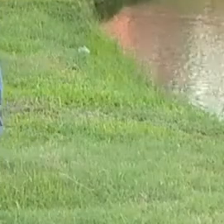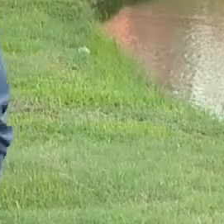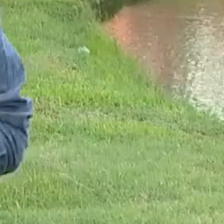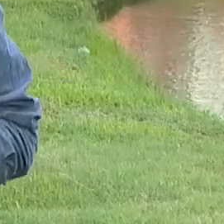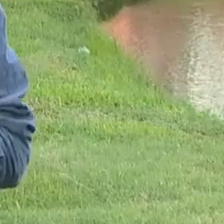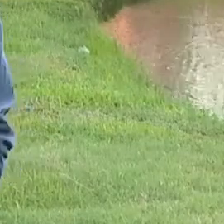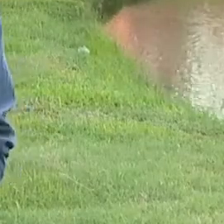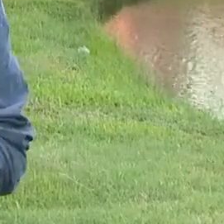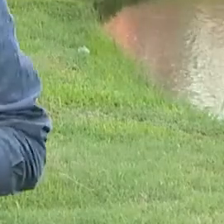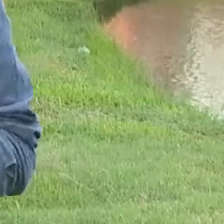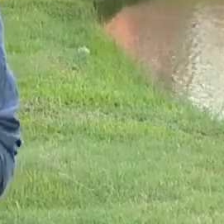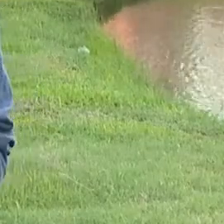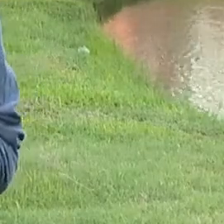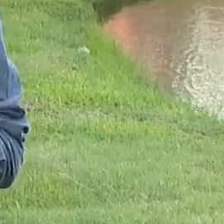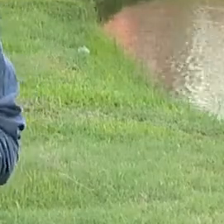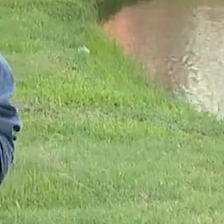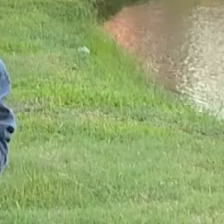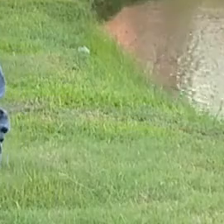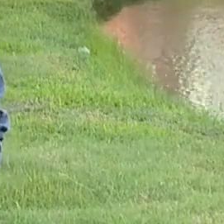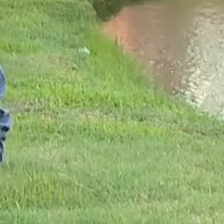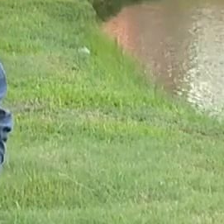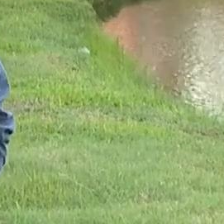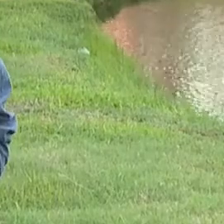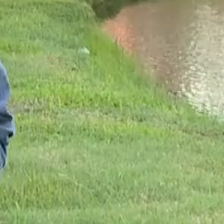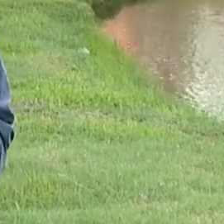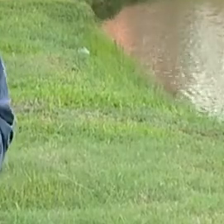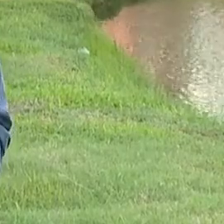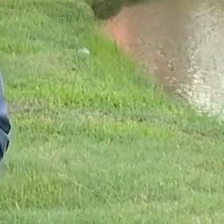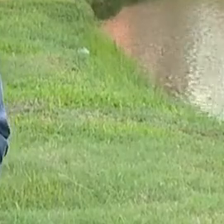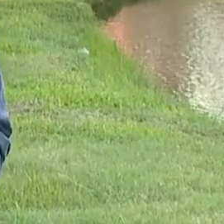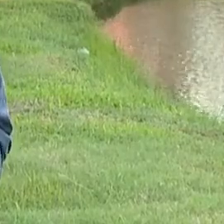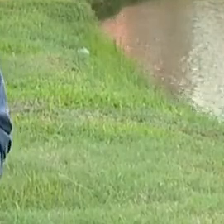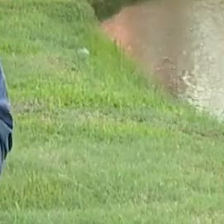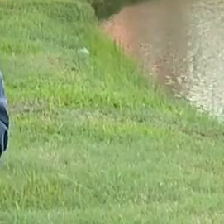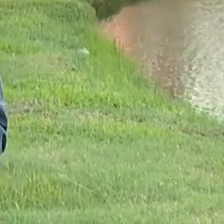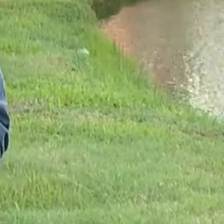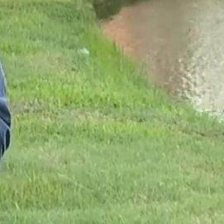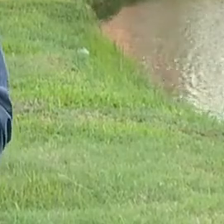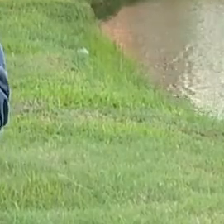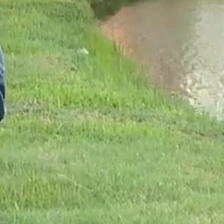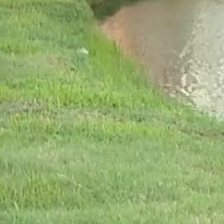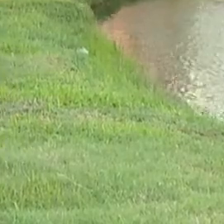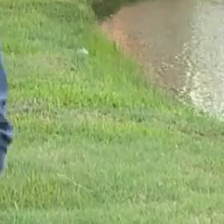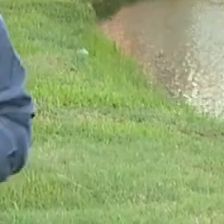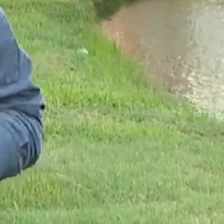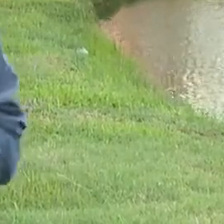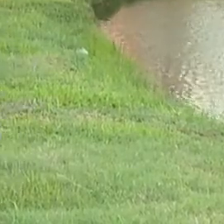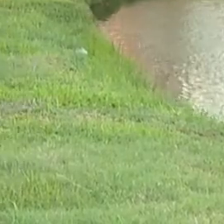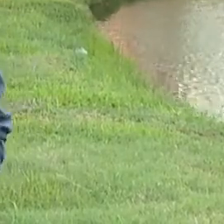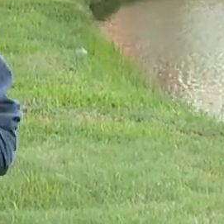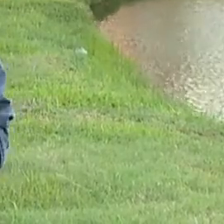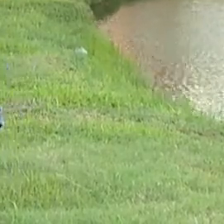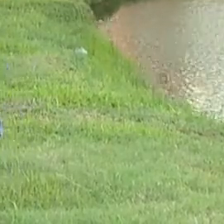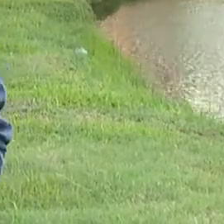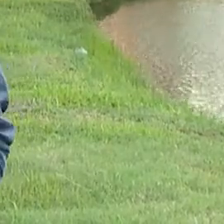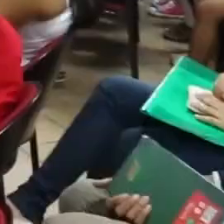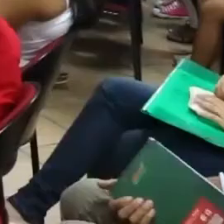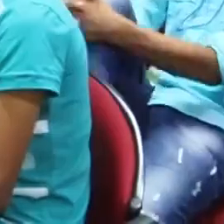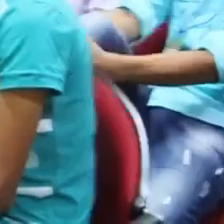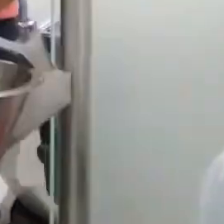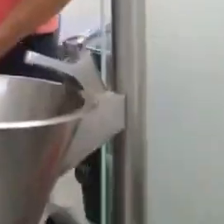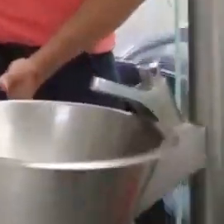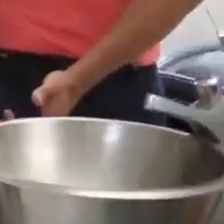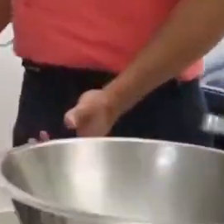Con charlas y acompañamiento en materia de orientación profesional, se llevó a cabo la jornada de inducción de los aspirantes a Talento Magdalena.